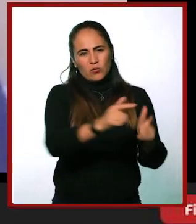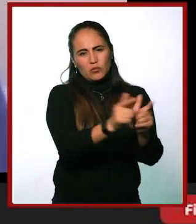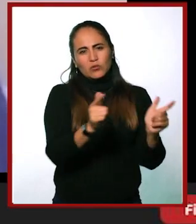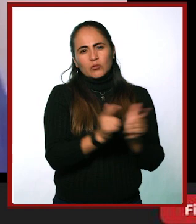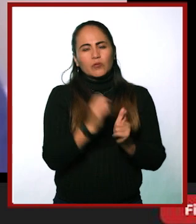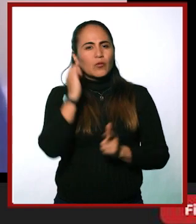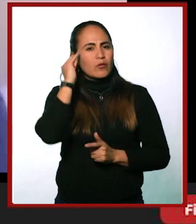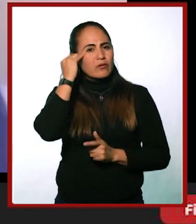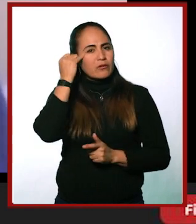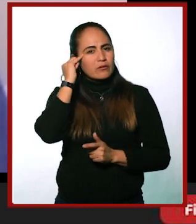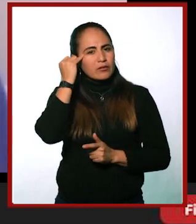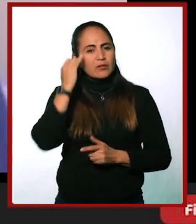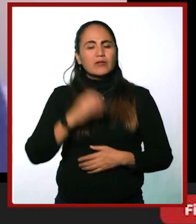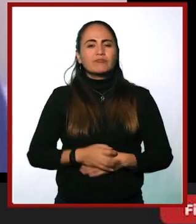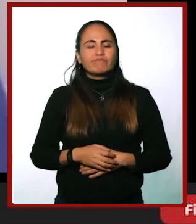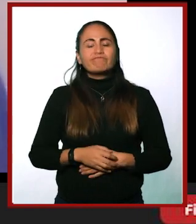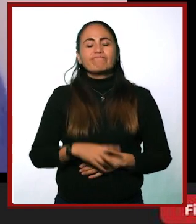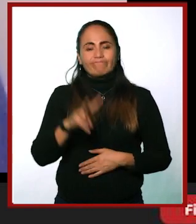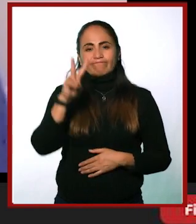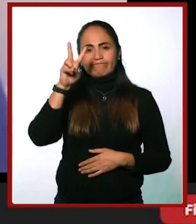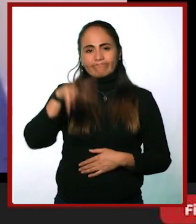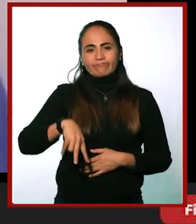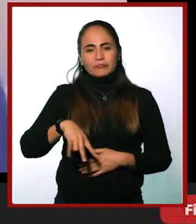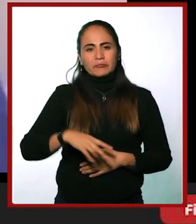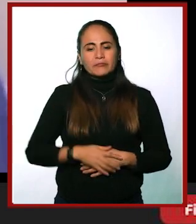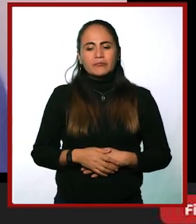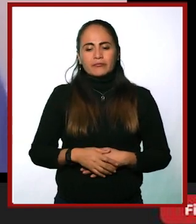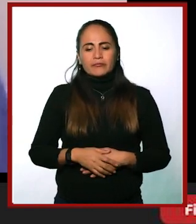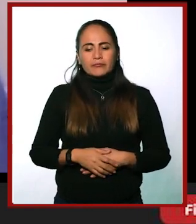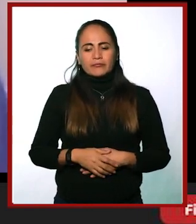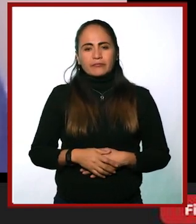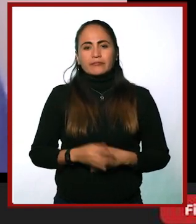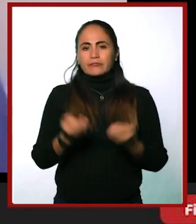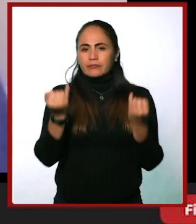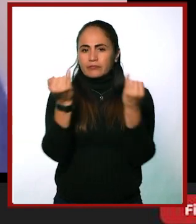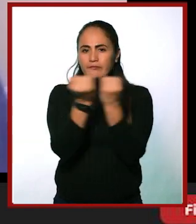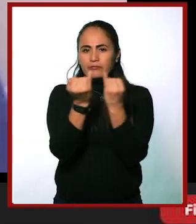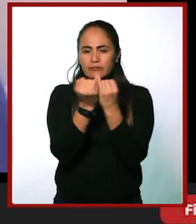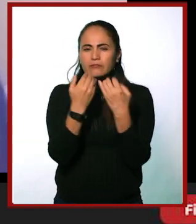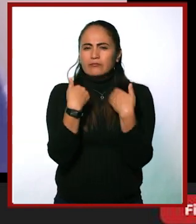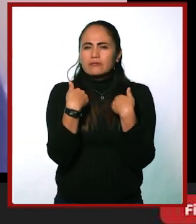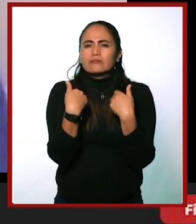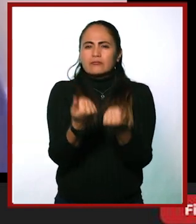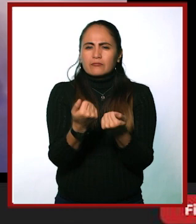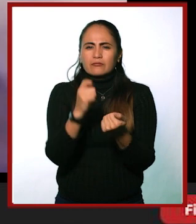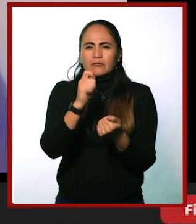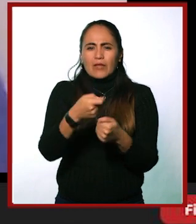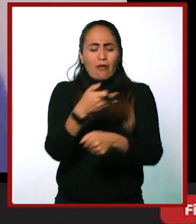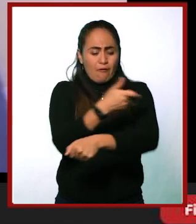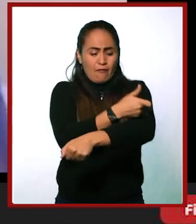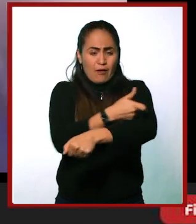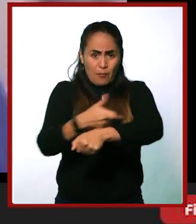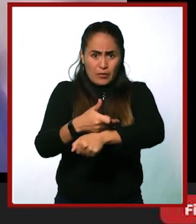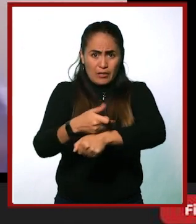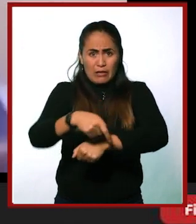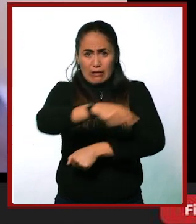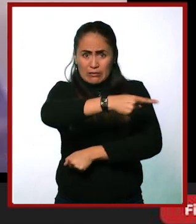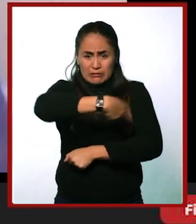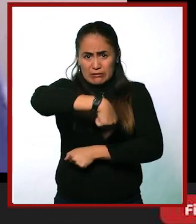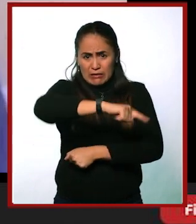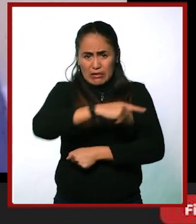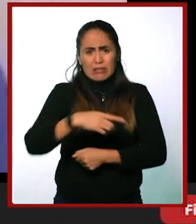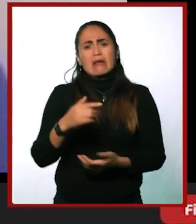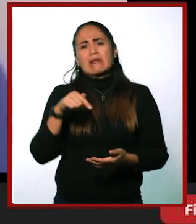indígena. Es así, y bueno, también entender, por ejemplo, que no todas las familias, incluso en el